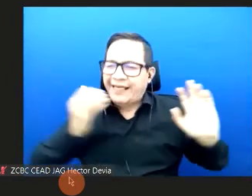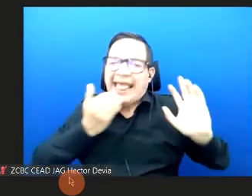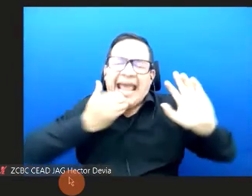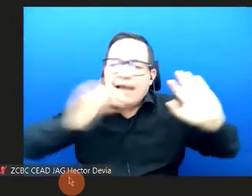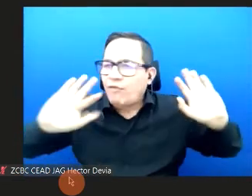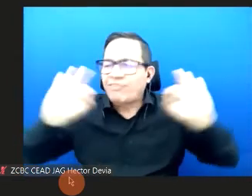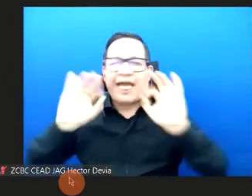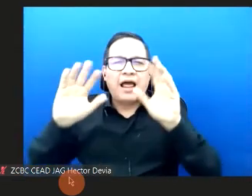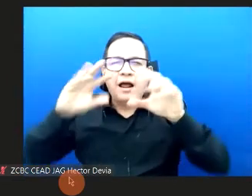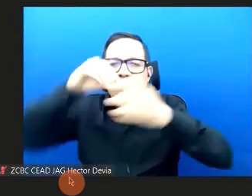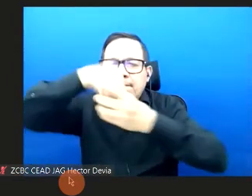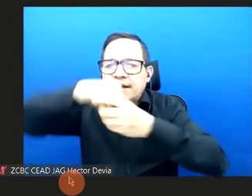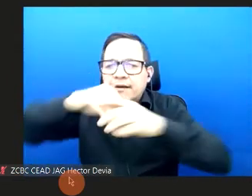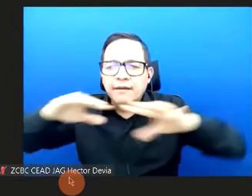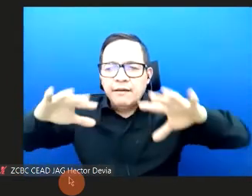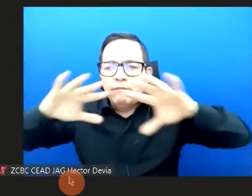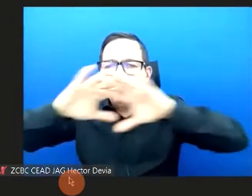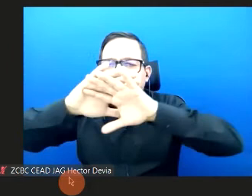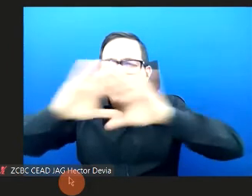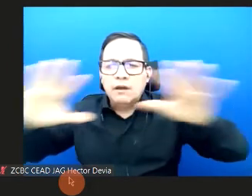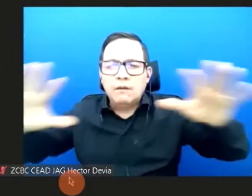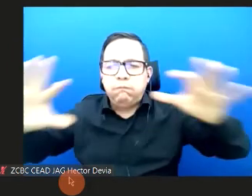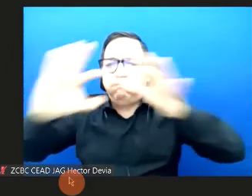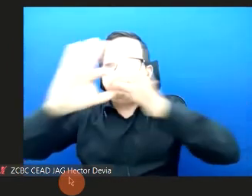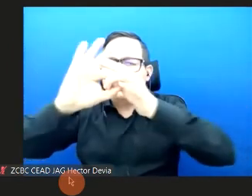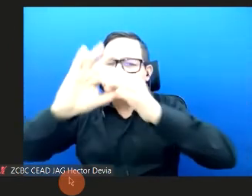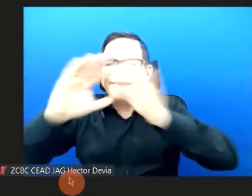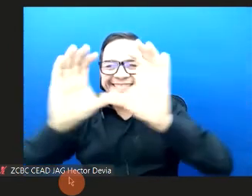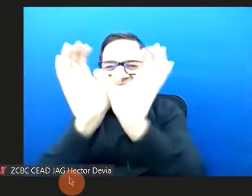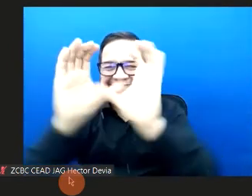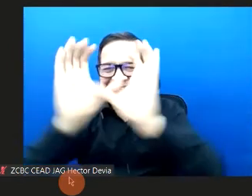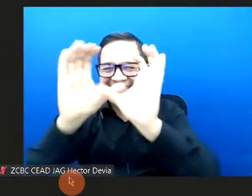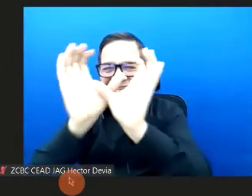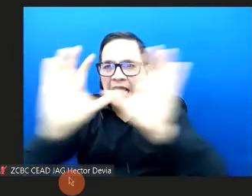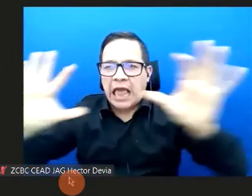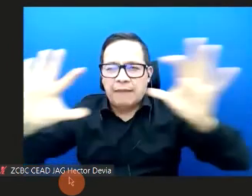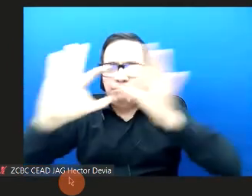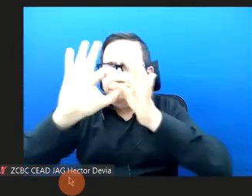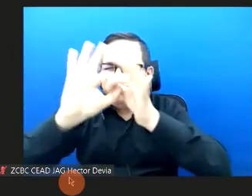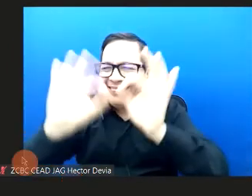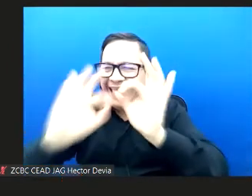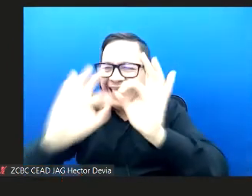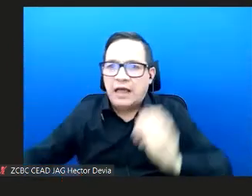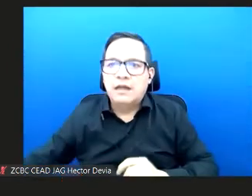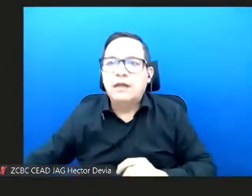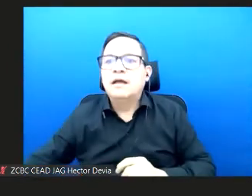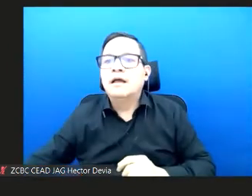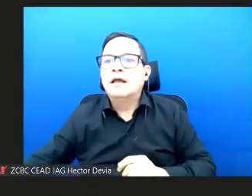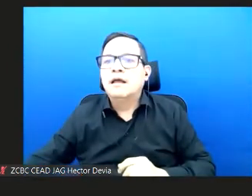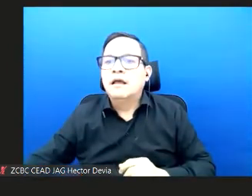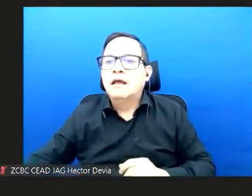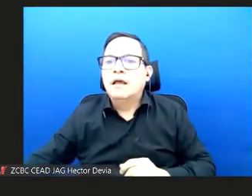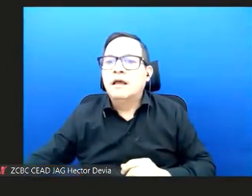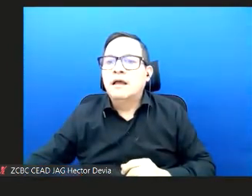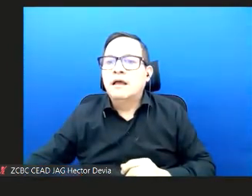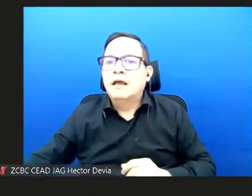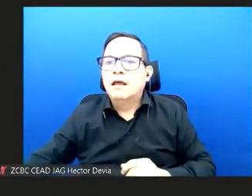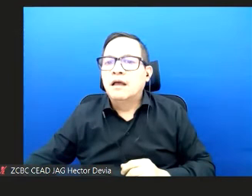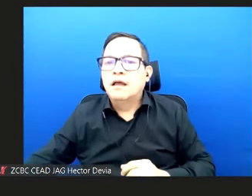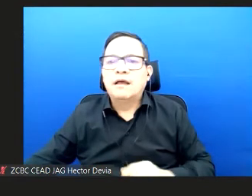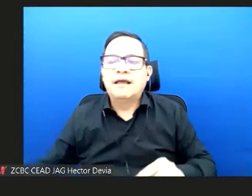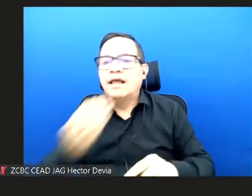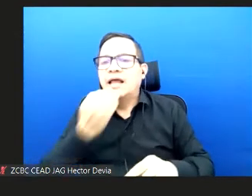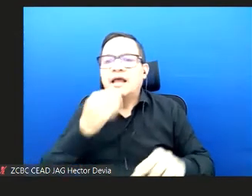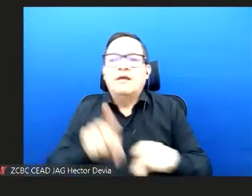común. Nada en unión, ¿sí? Nada. Entonces, tenemos los conjuntos U, 1,